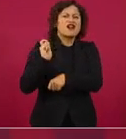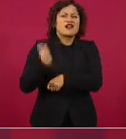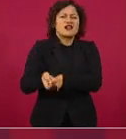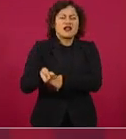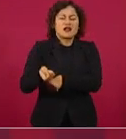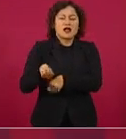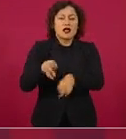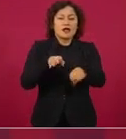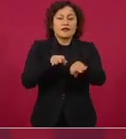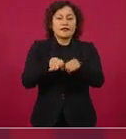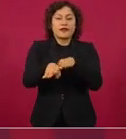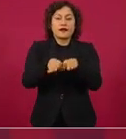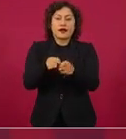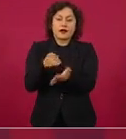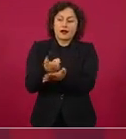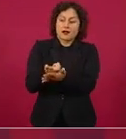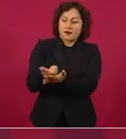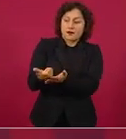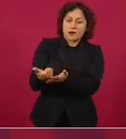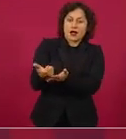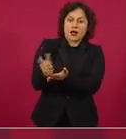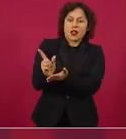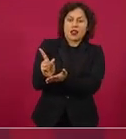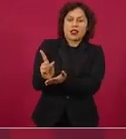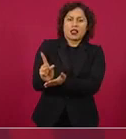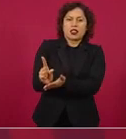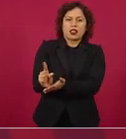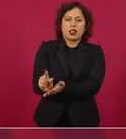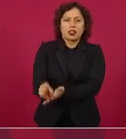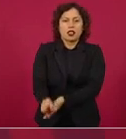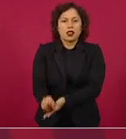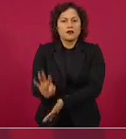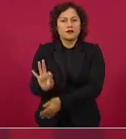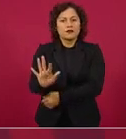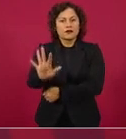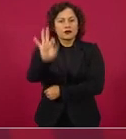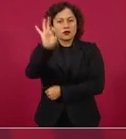salario en un 75%,